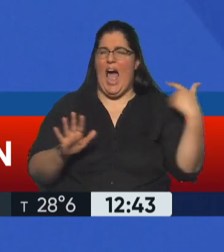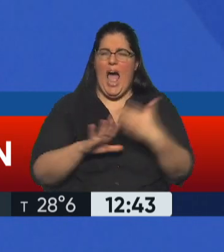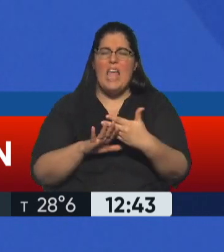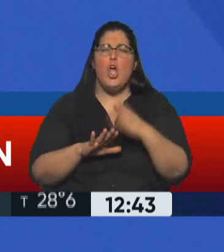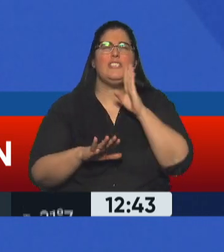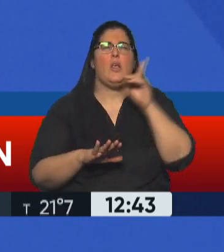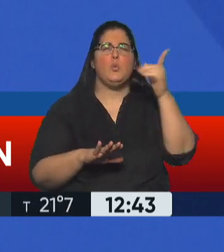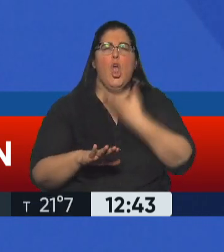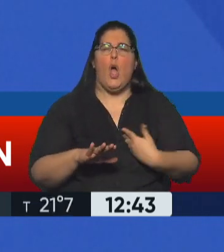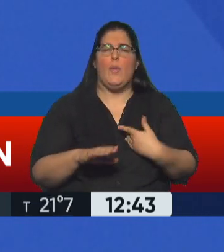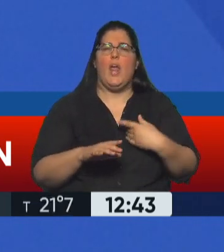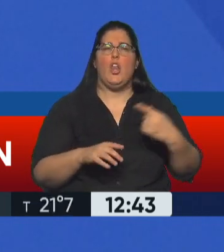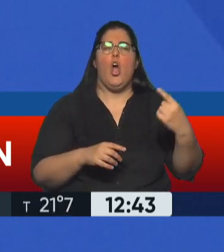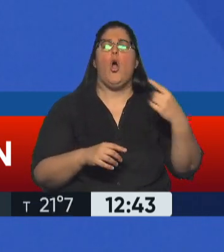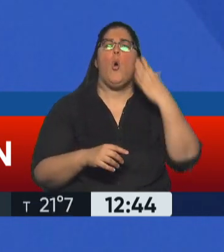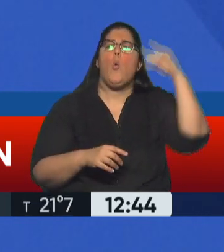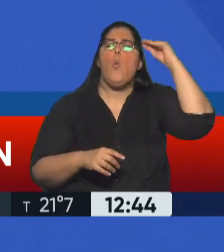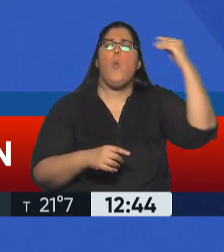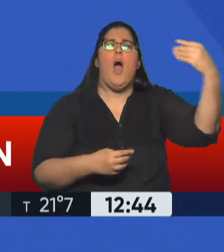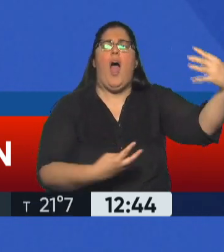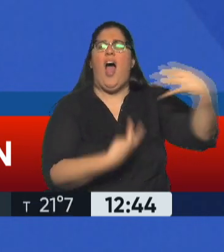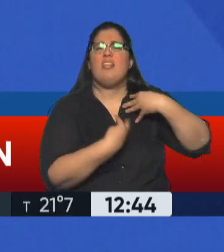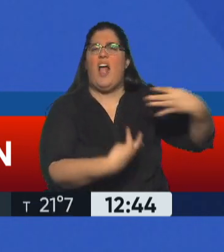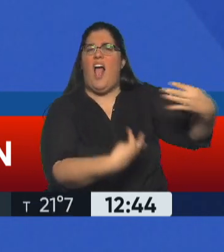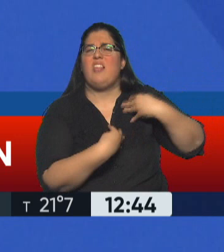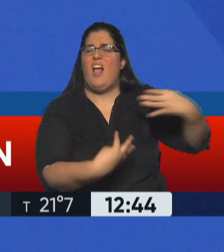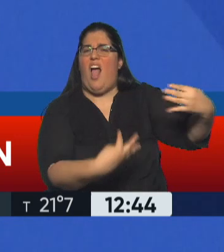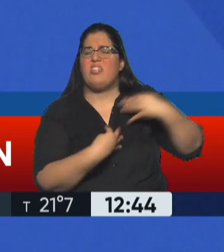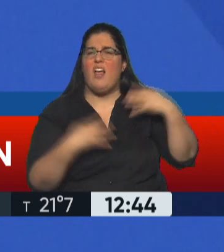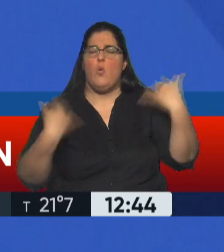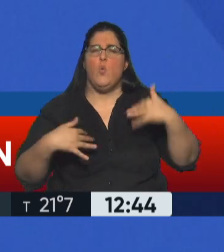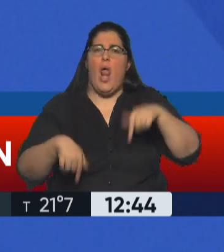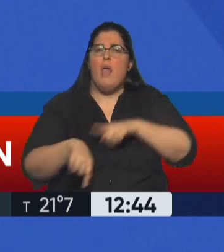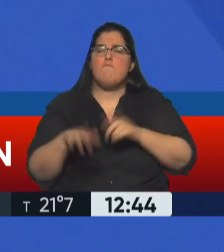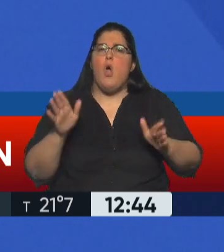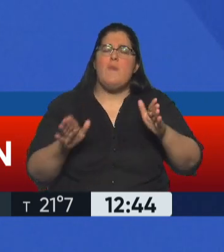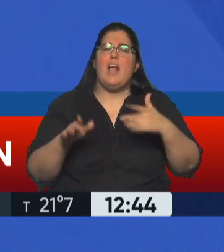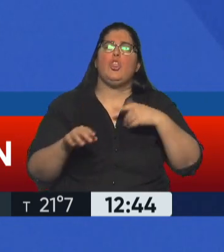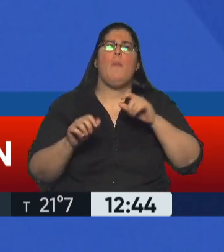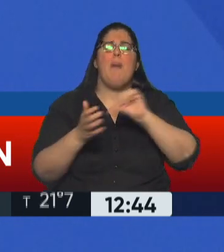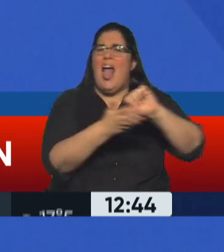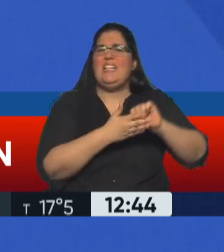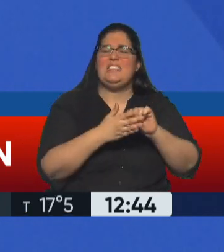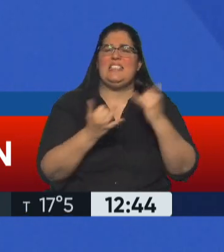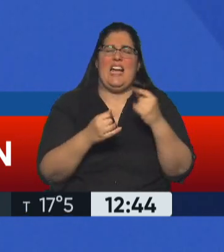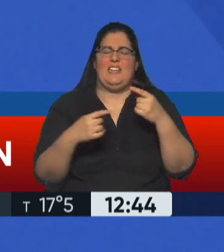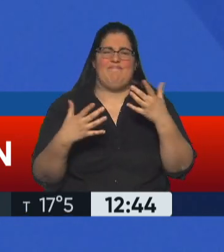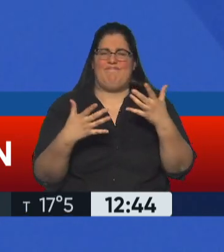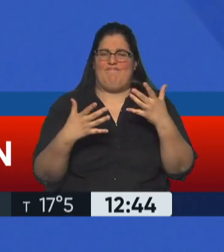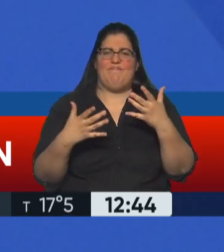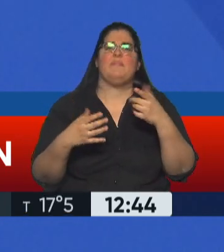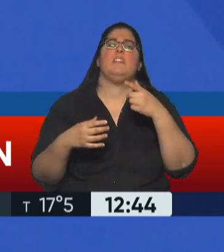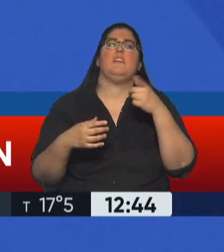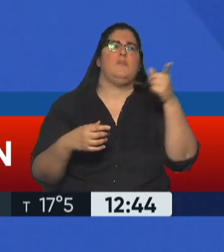ni un minuto en sus ataques contra Cuba. Pero en este momento crucial y desafiante para todas las naciones, su agresividad supera